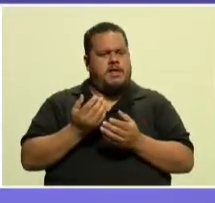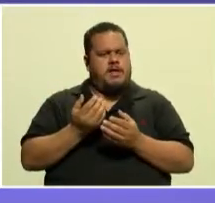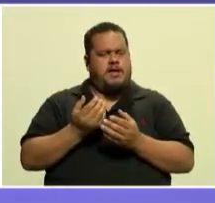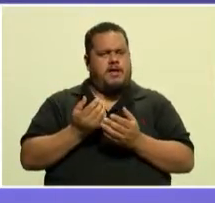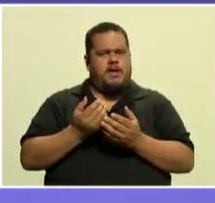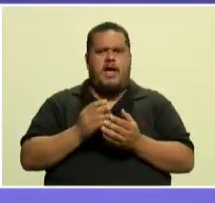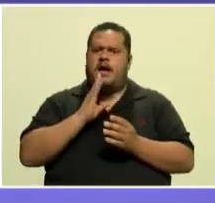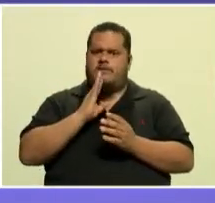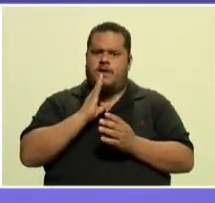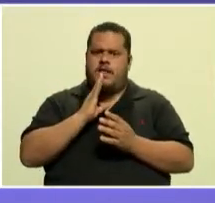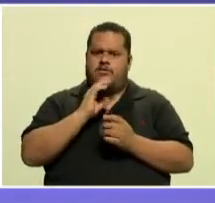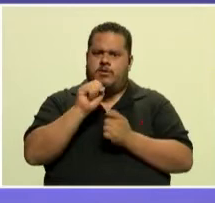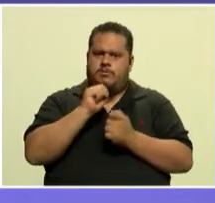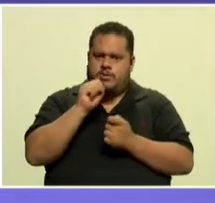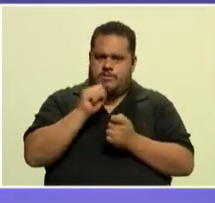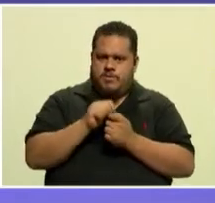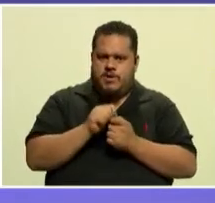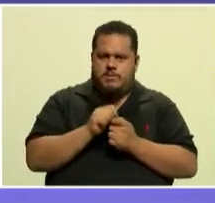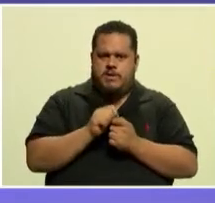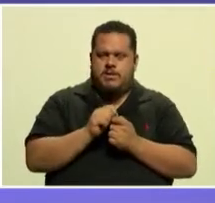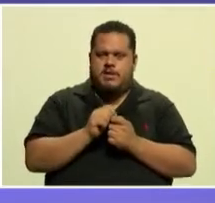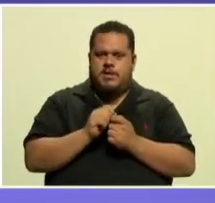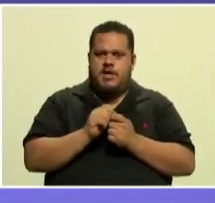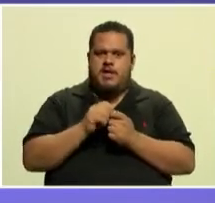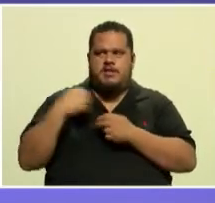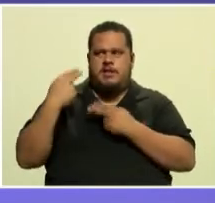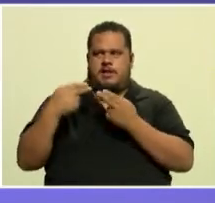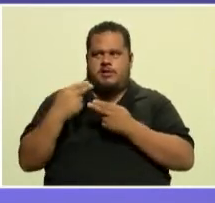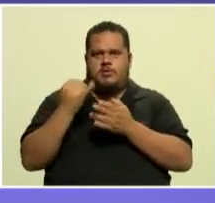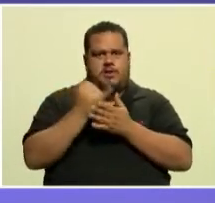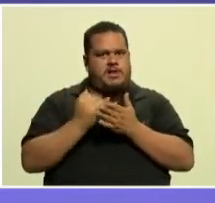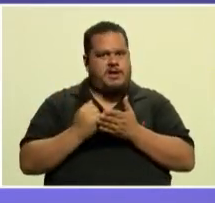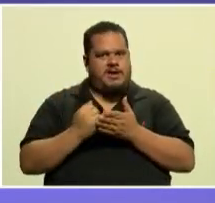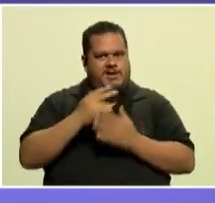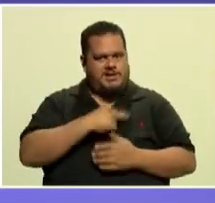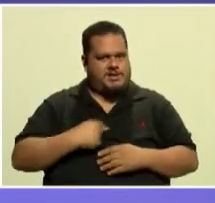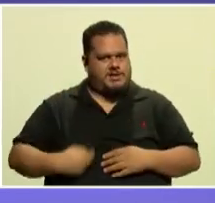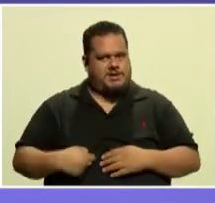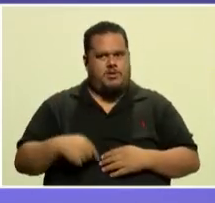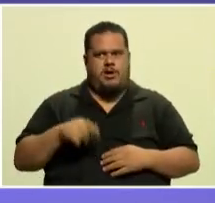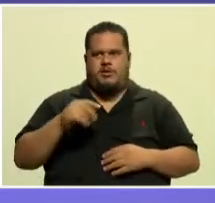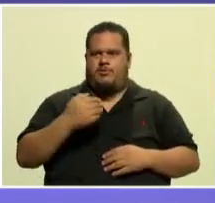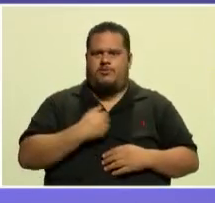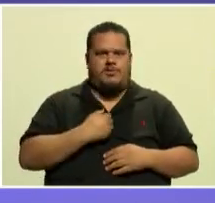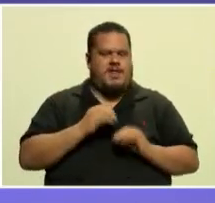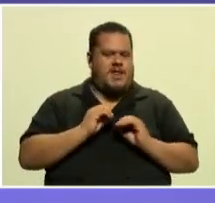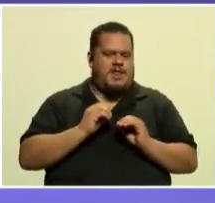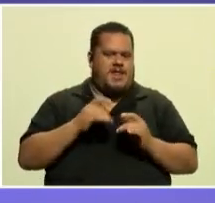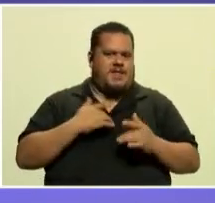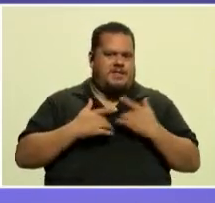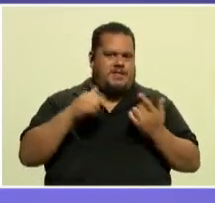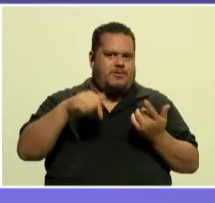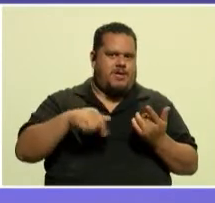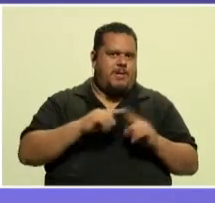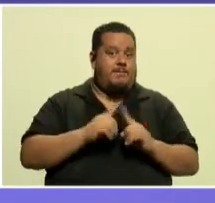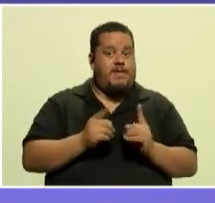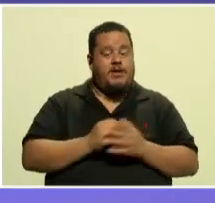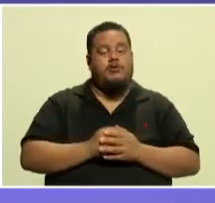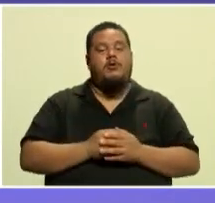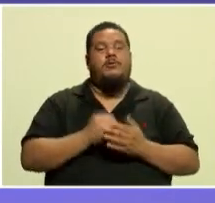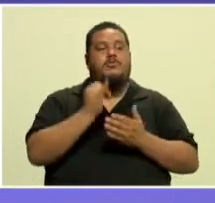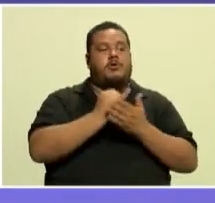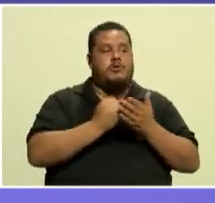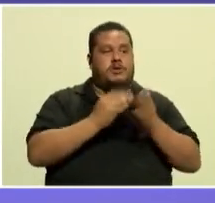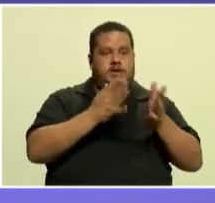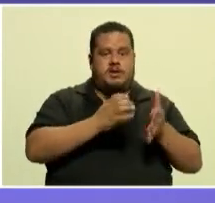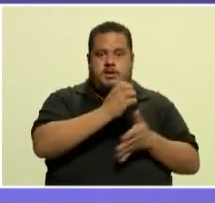hablando específicamente de la historia del arte chino, que eso no tendría ningún sentido acá, ¿verdad? Pero los artistas